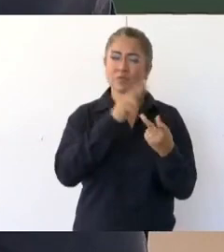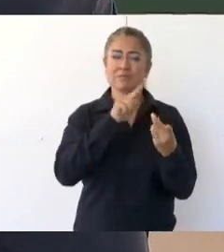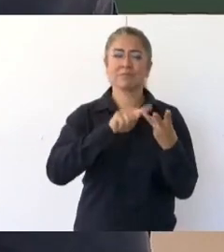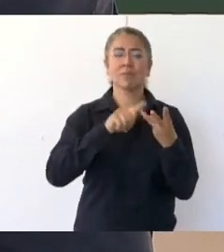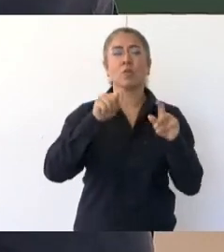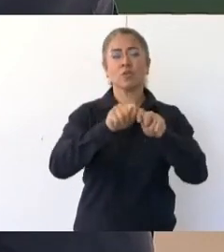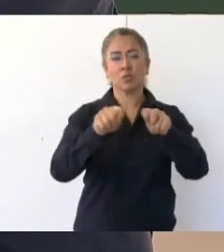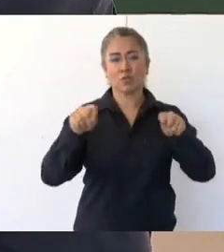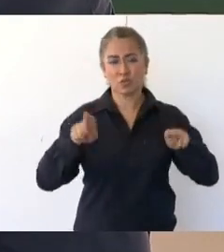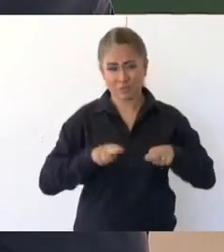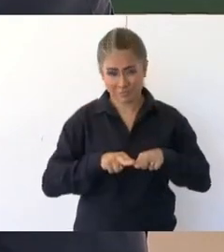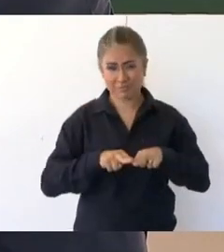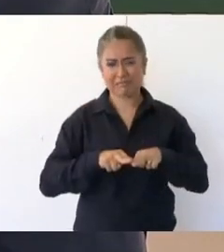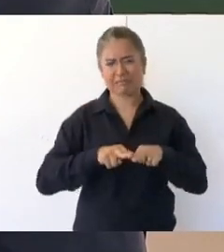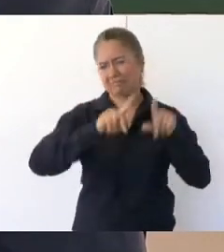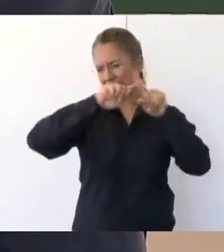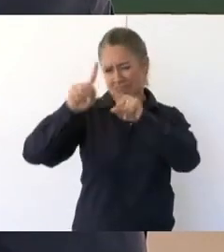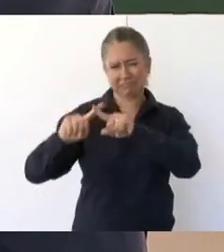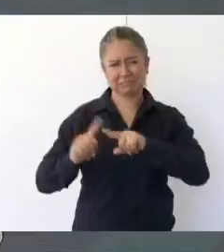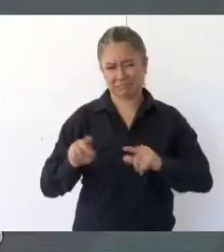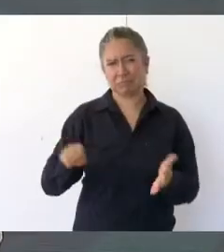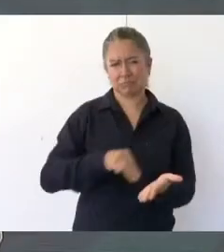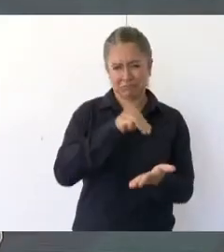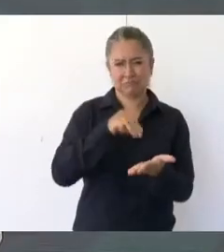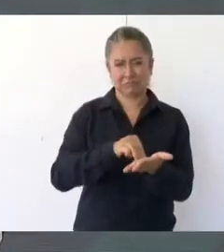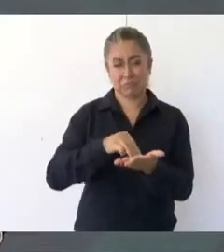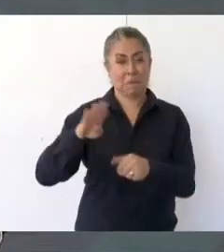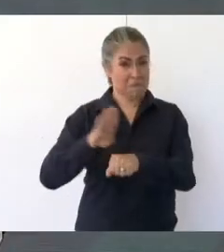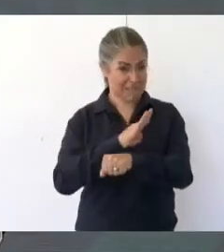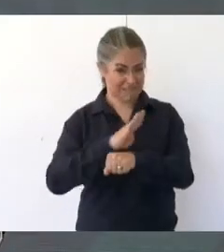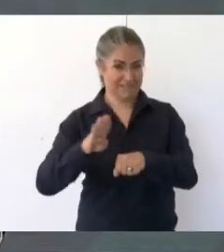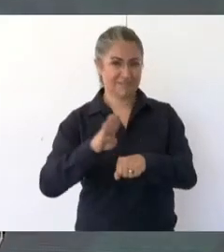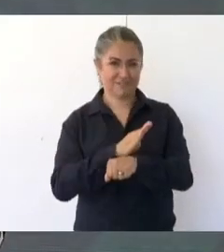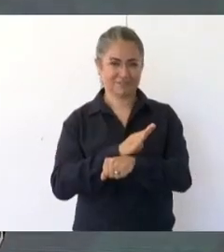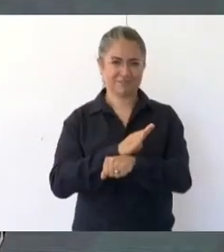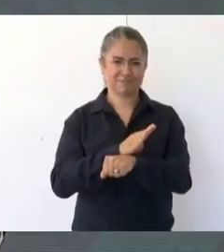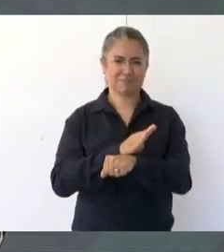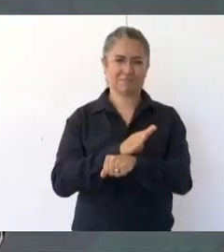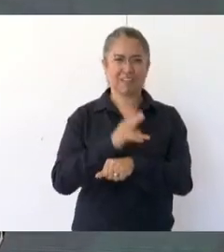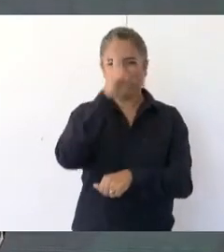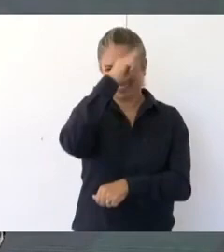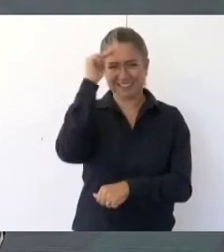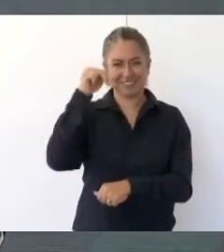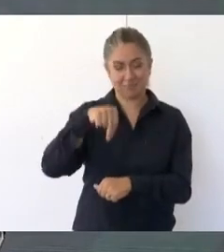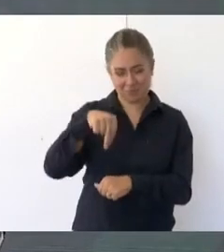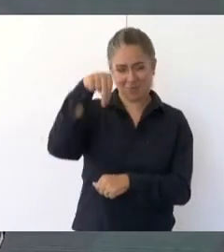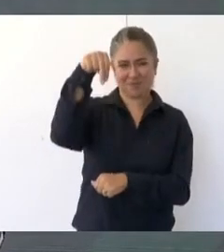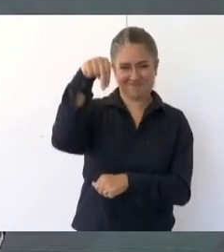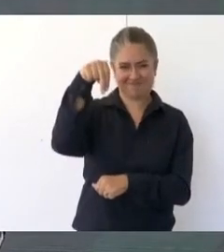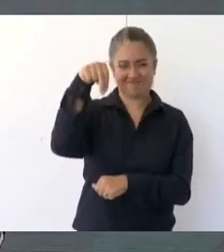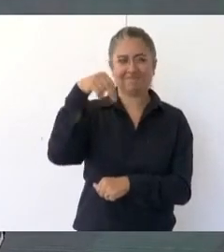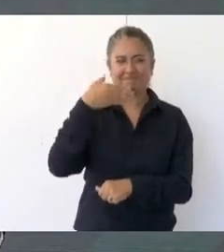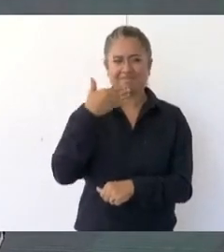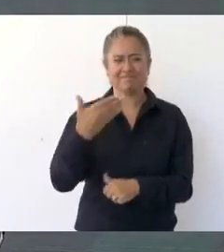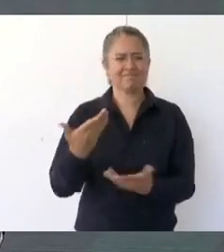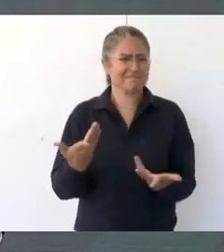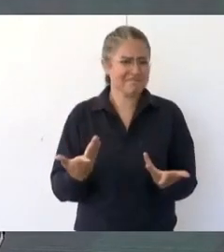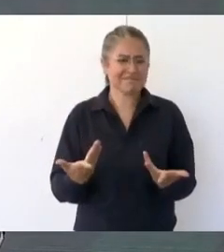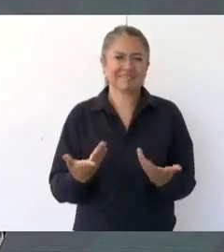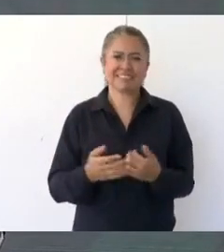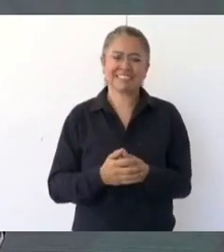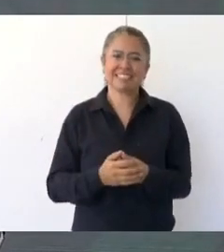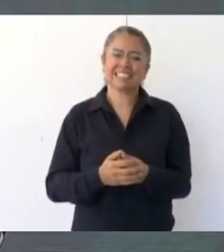Tuxpan y otros municipios del norte de Nayarit.